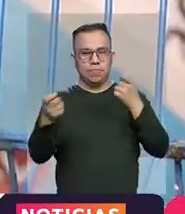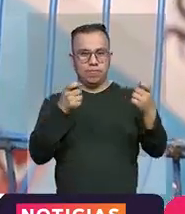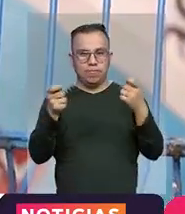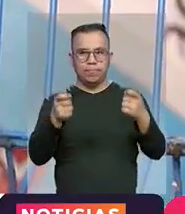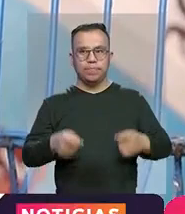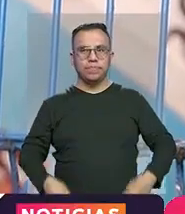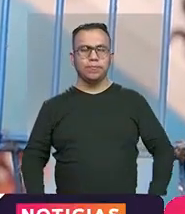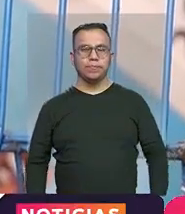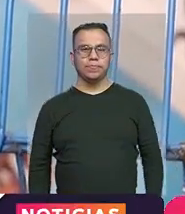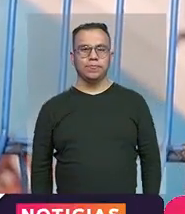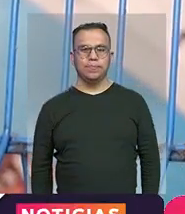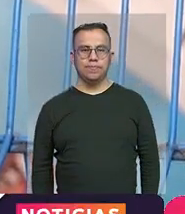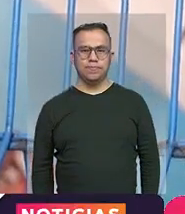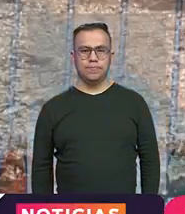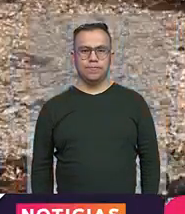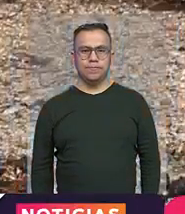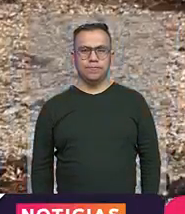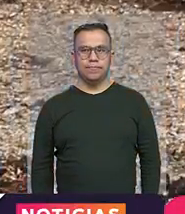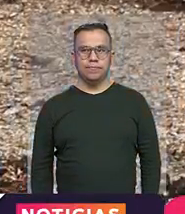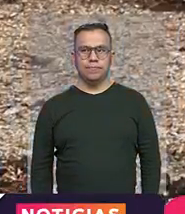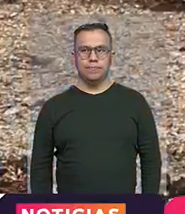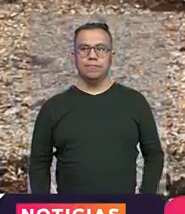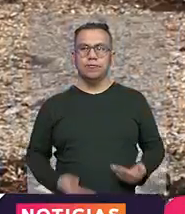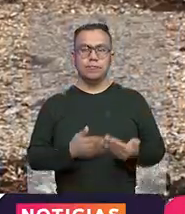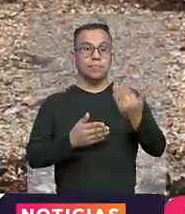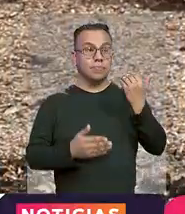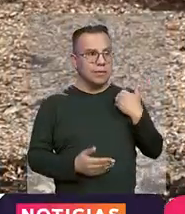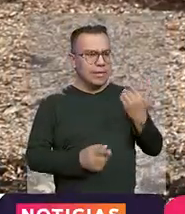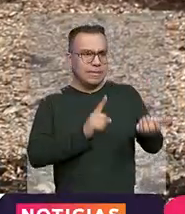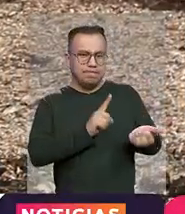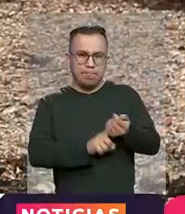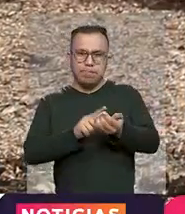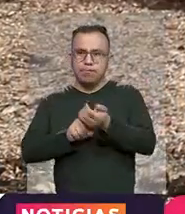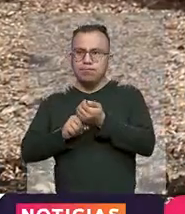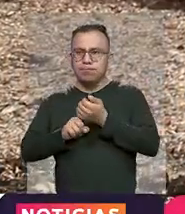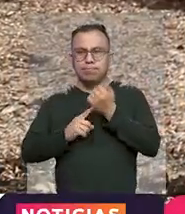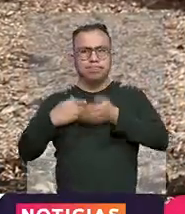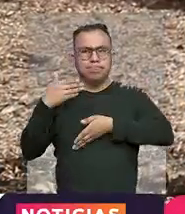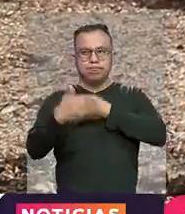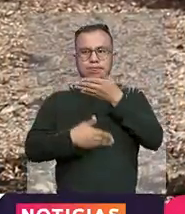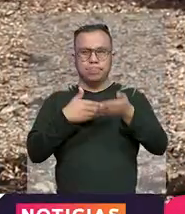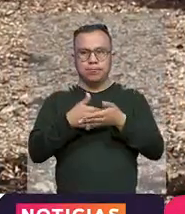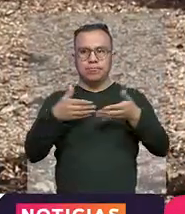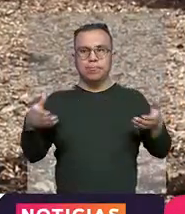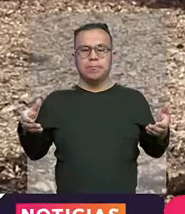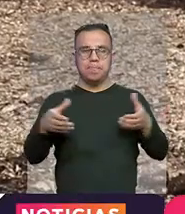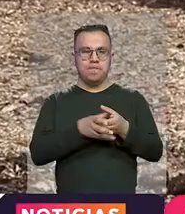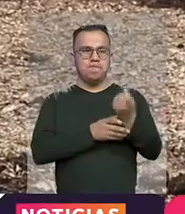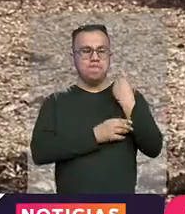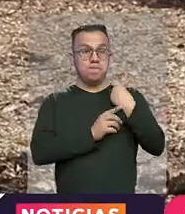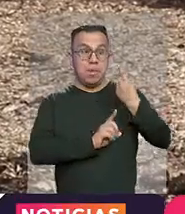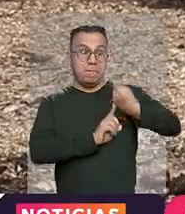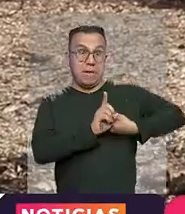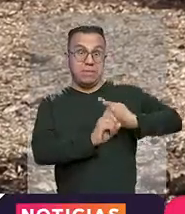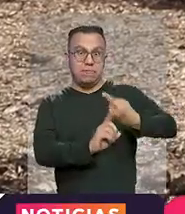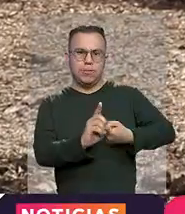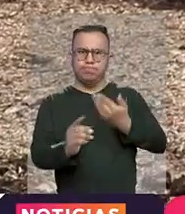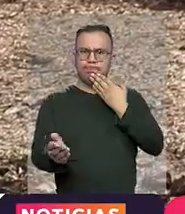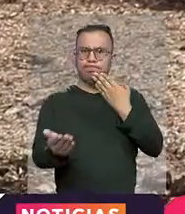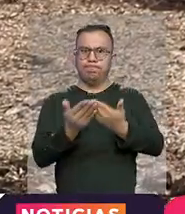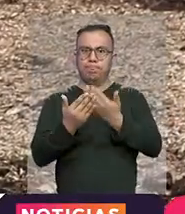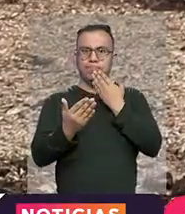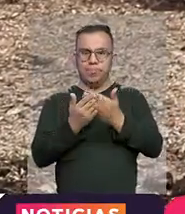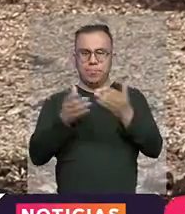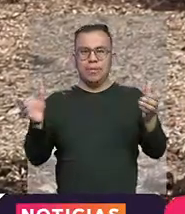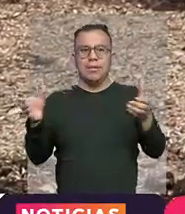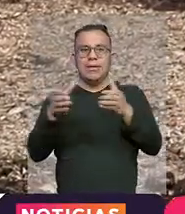controlados. Que habían sido incautados en distintos procesos durante los últimos meses. Estamos muy agradecidos con la